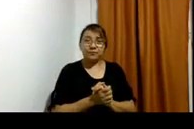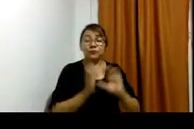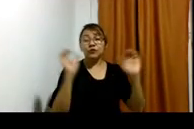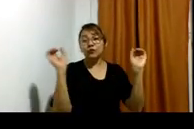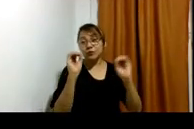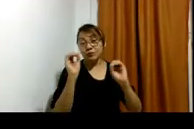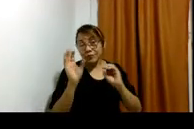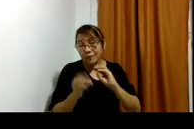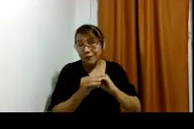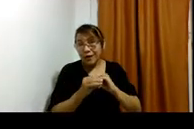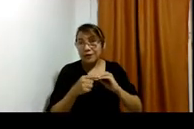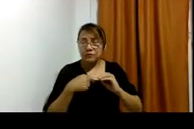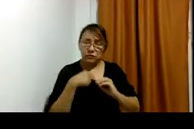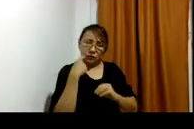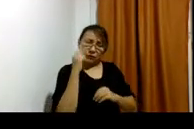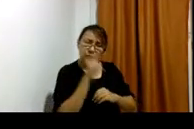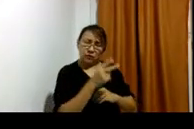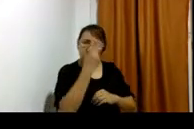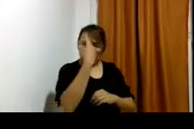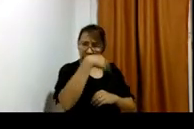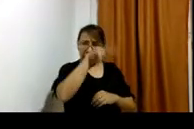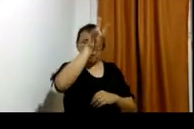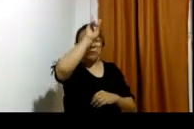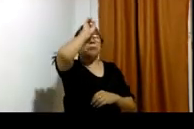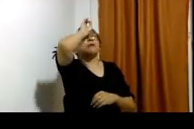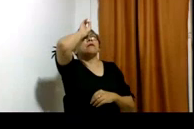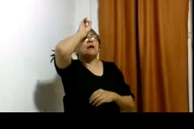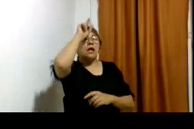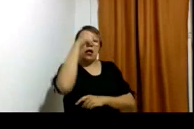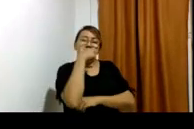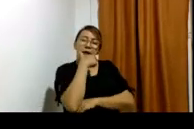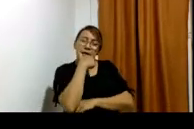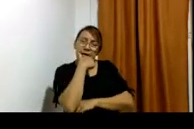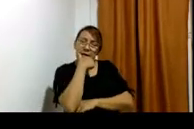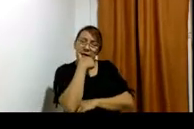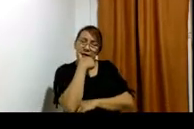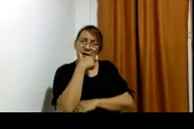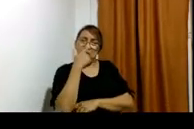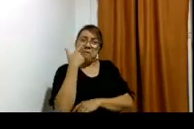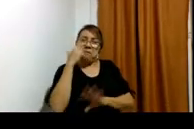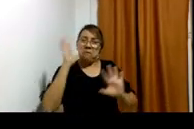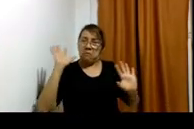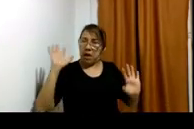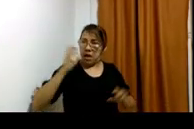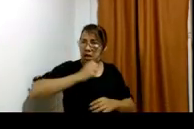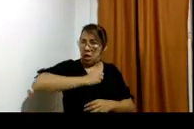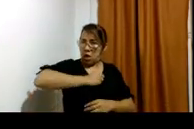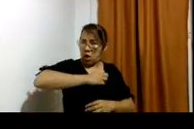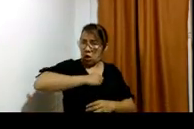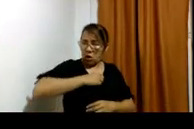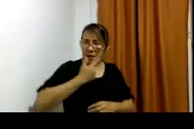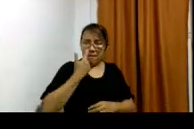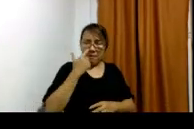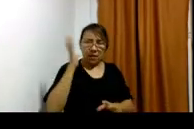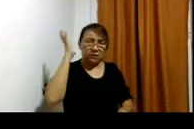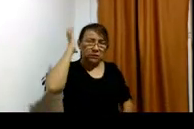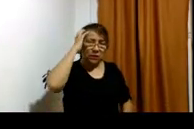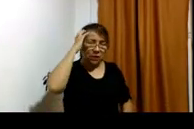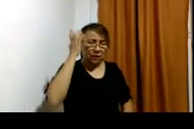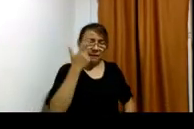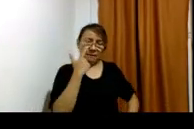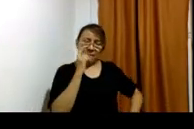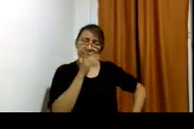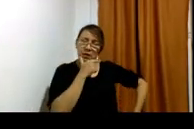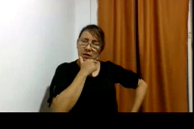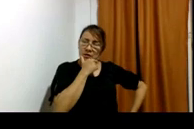nos parece que ese desmayo, eso fue de pronto porque tuvo un problema de corazón o de pronto es un problema de la cabeza. Nosotros no, si no somos